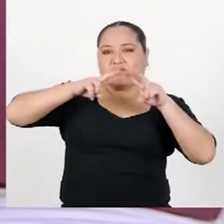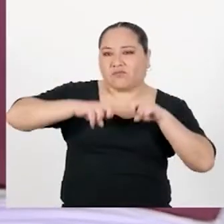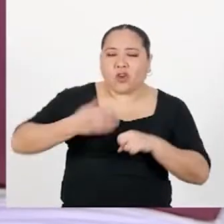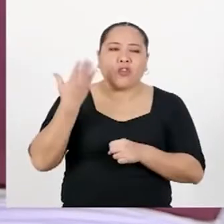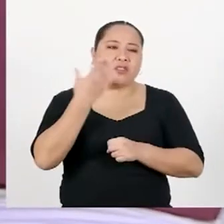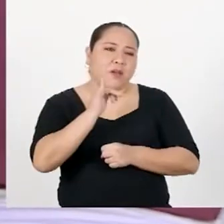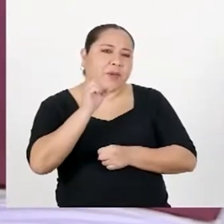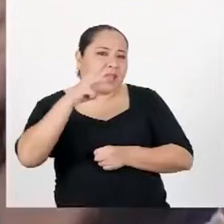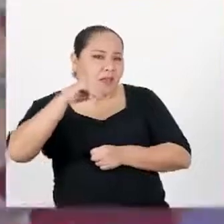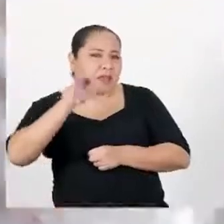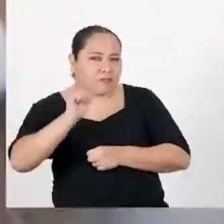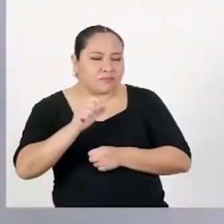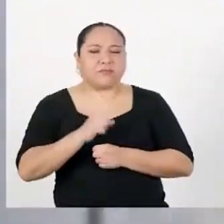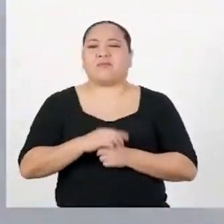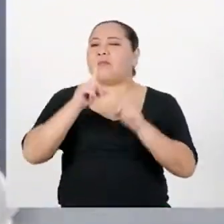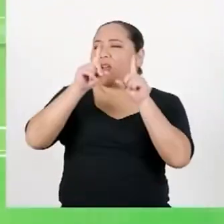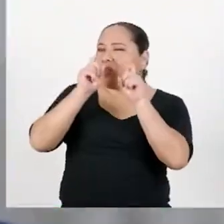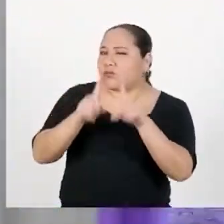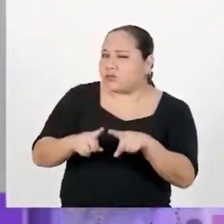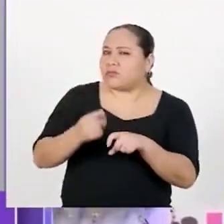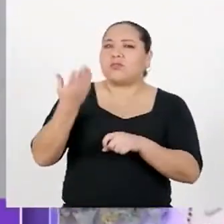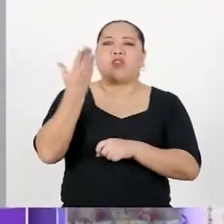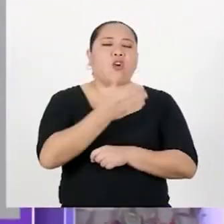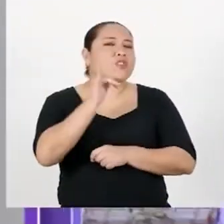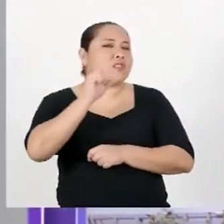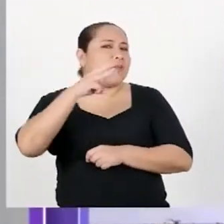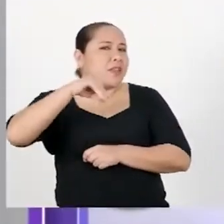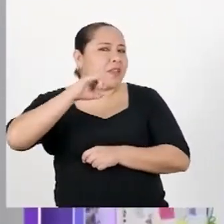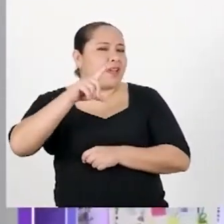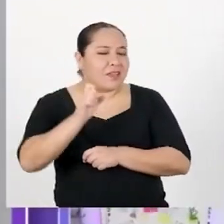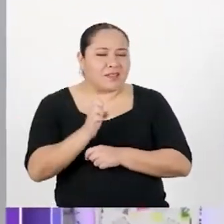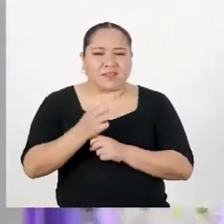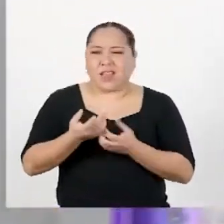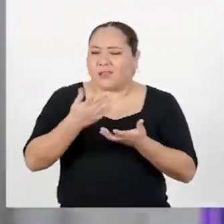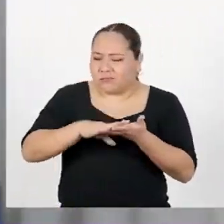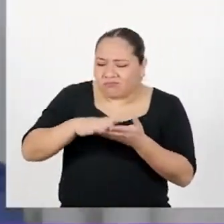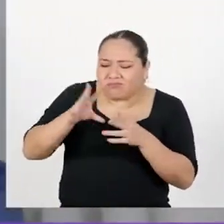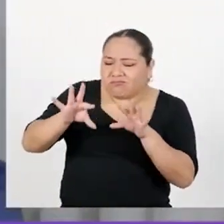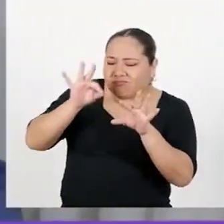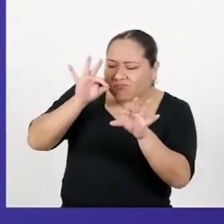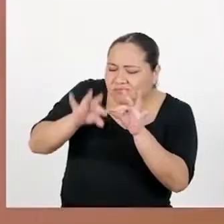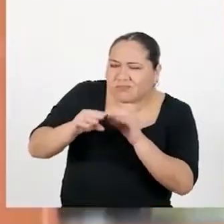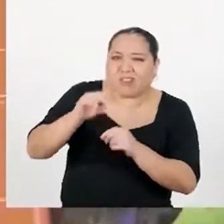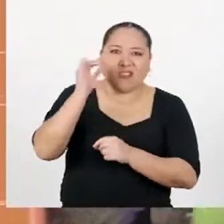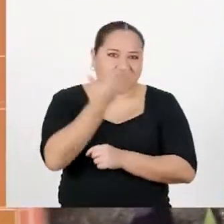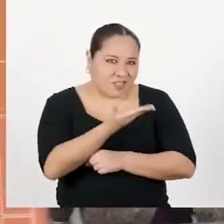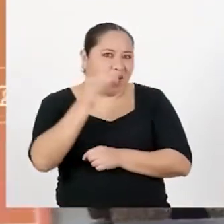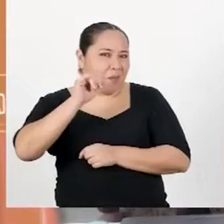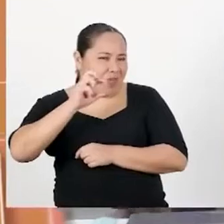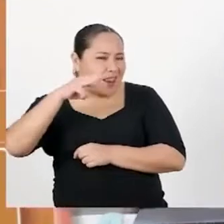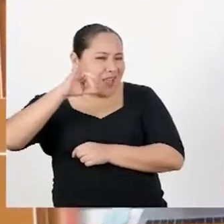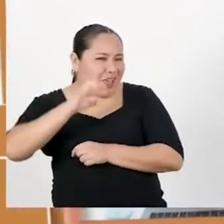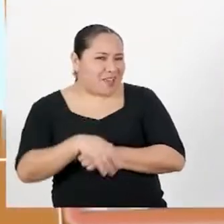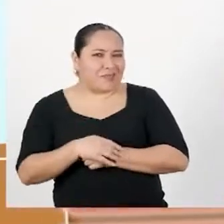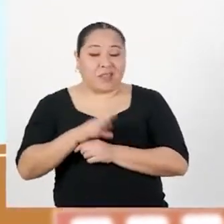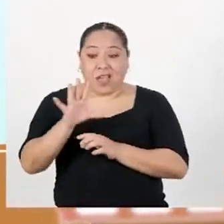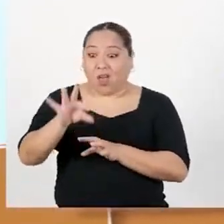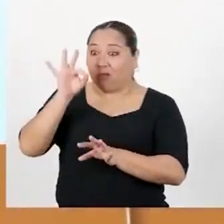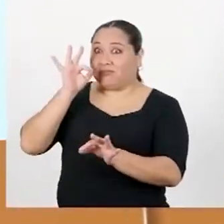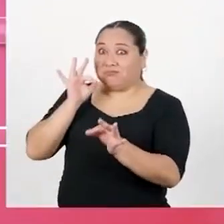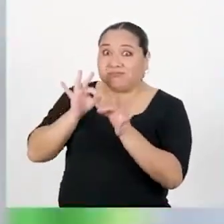Investigar con Yamile. Preguntar con Yamile. Averiguar con